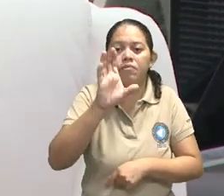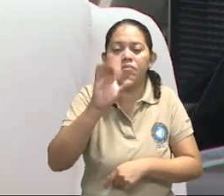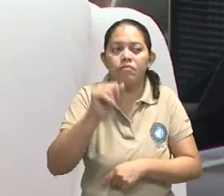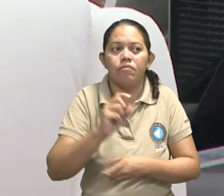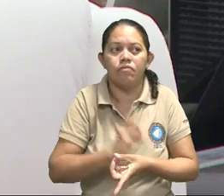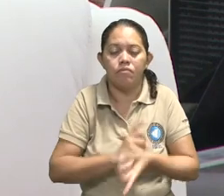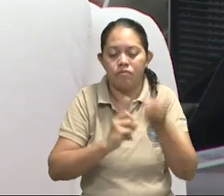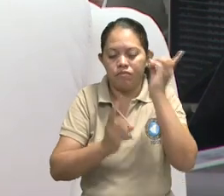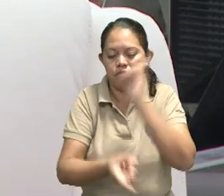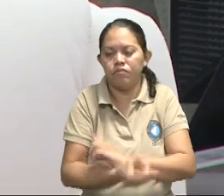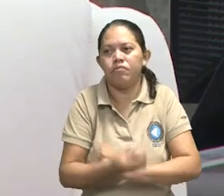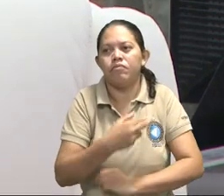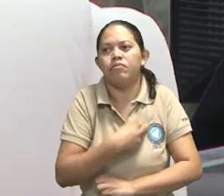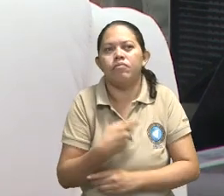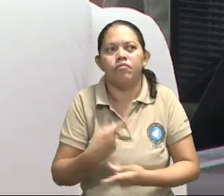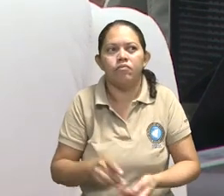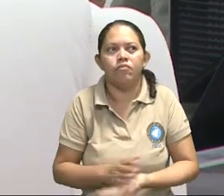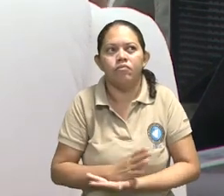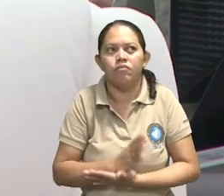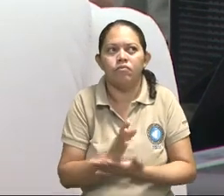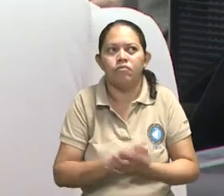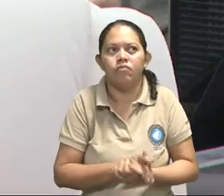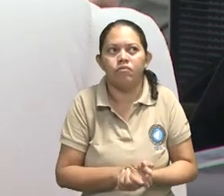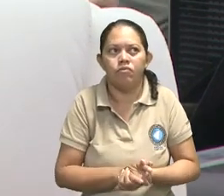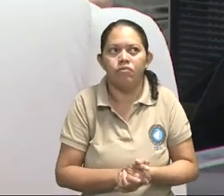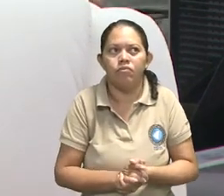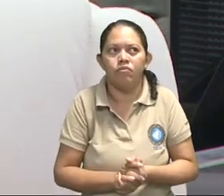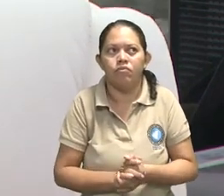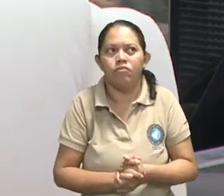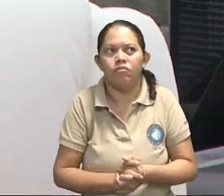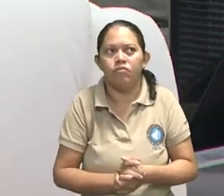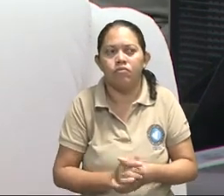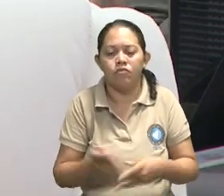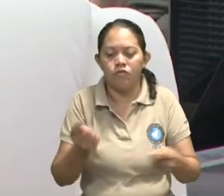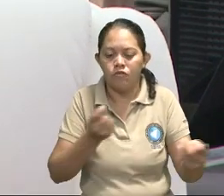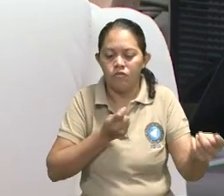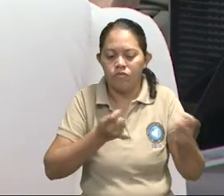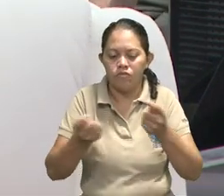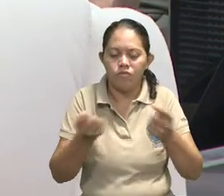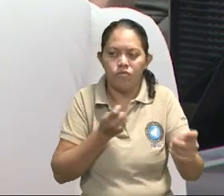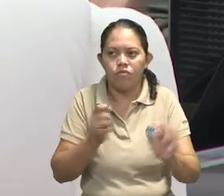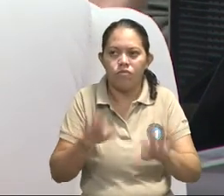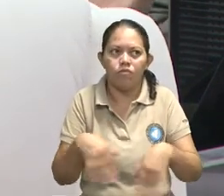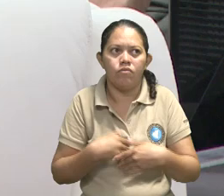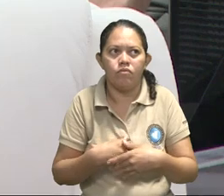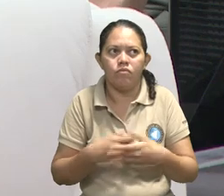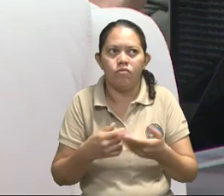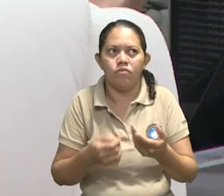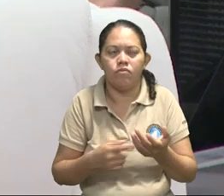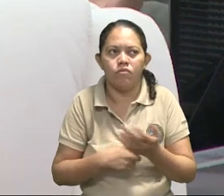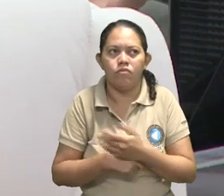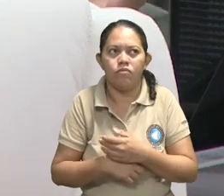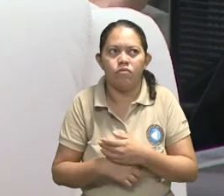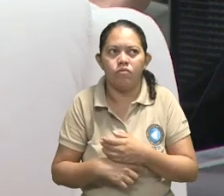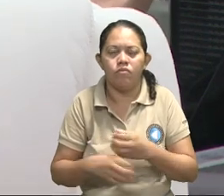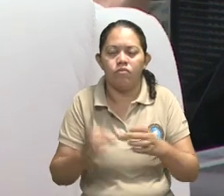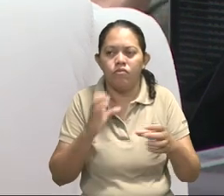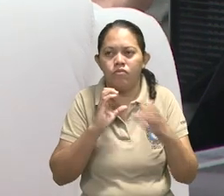ha transformado en un ente regulador del sector de